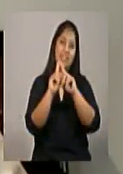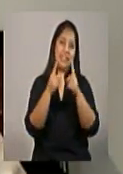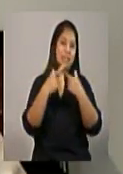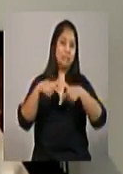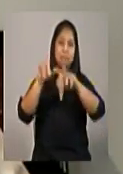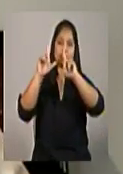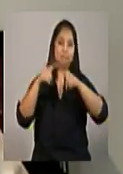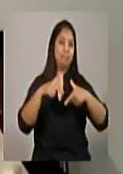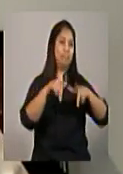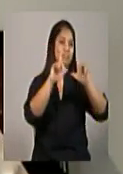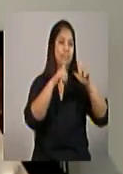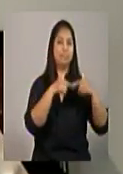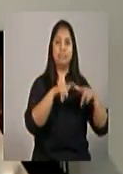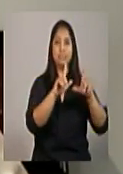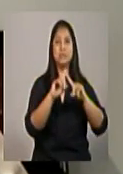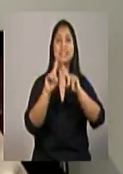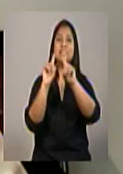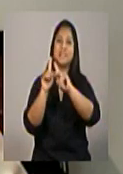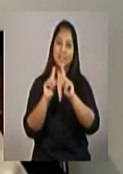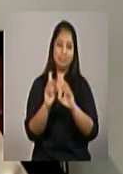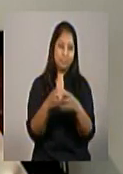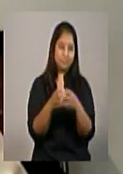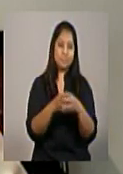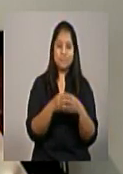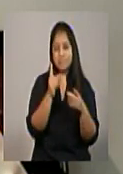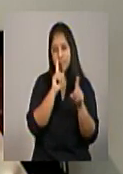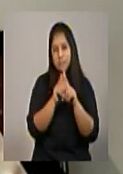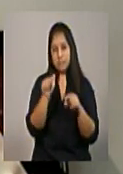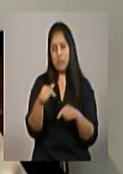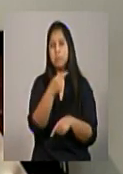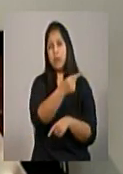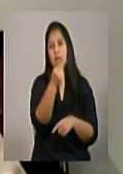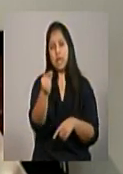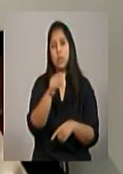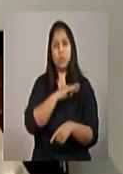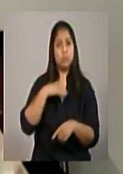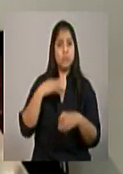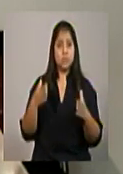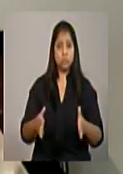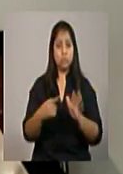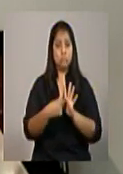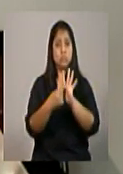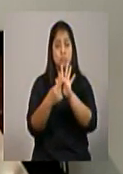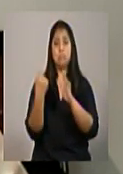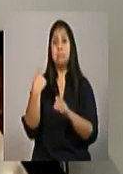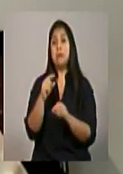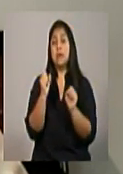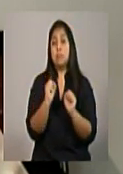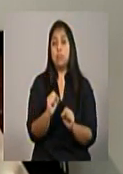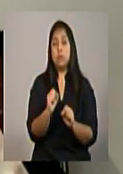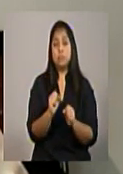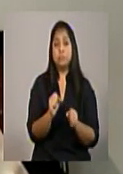presentaciones a los distintos sectores por parte de los ministros de la presentación para conseguir